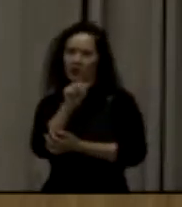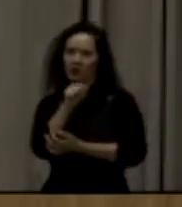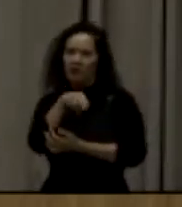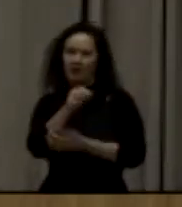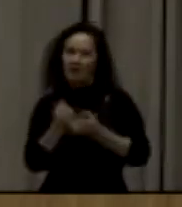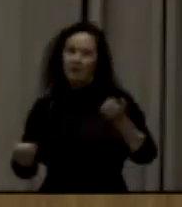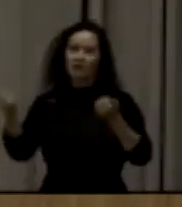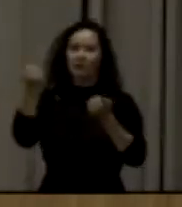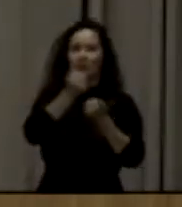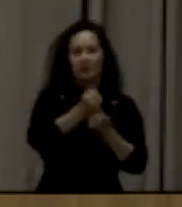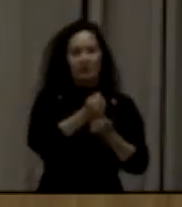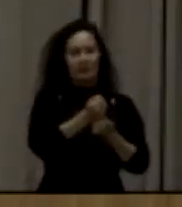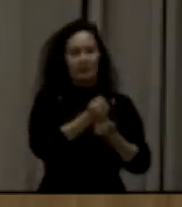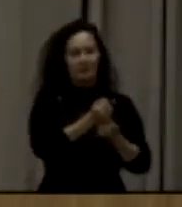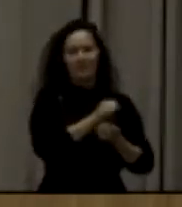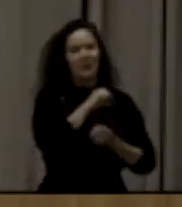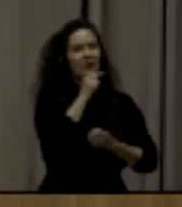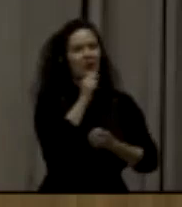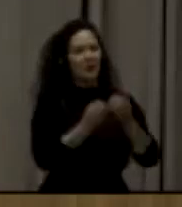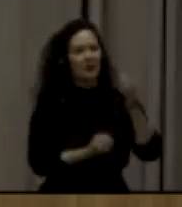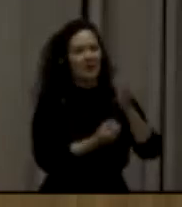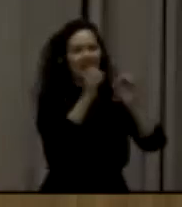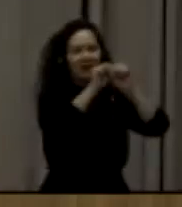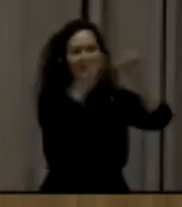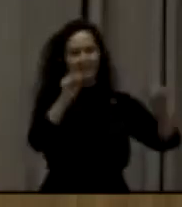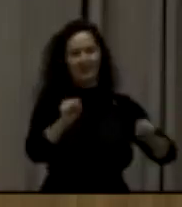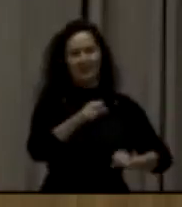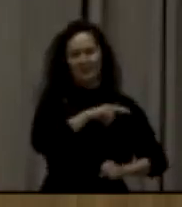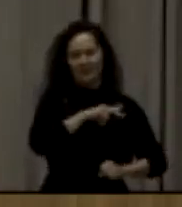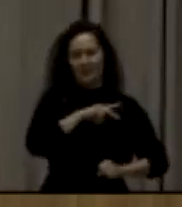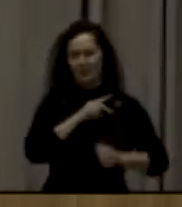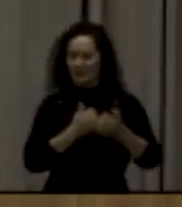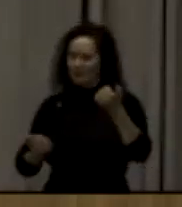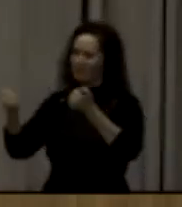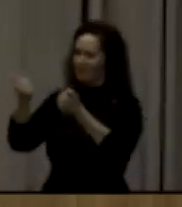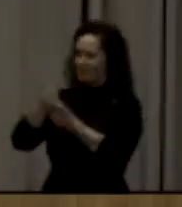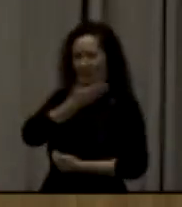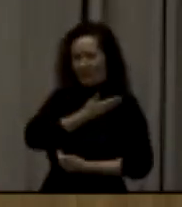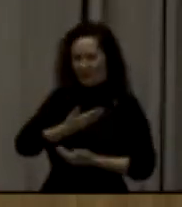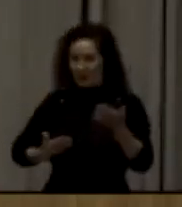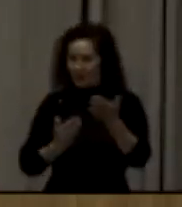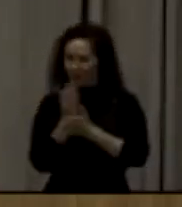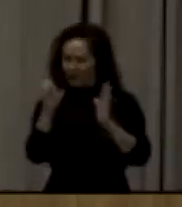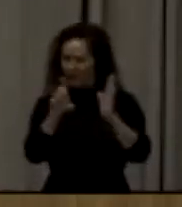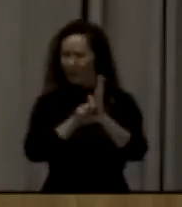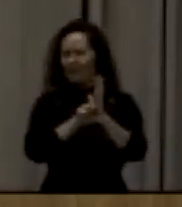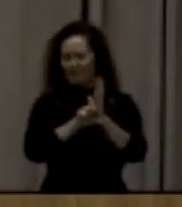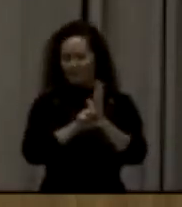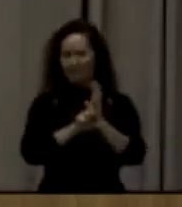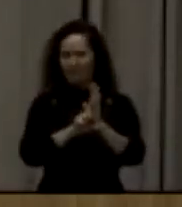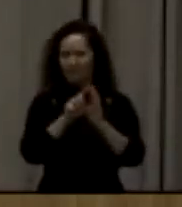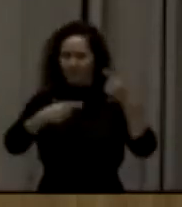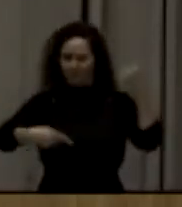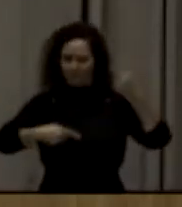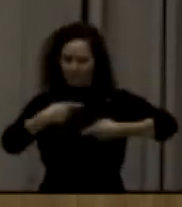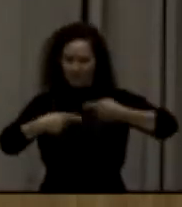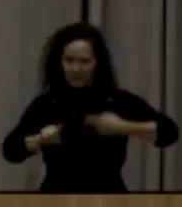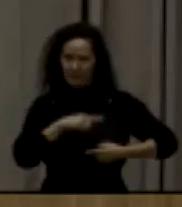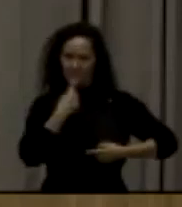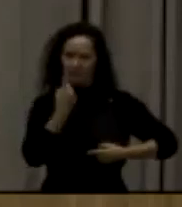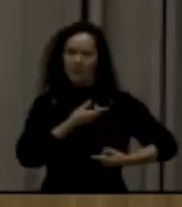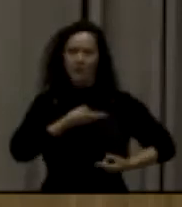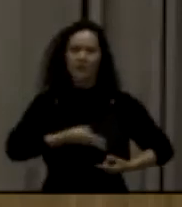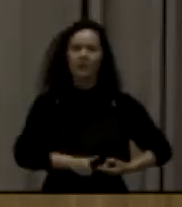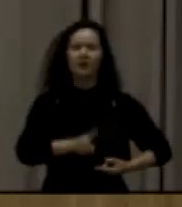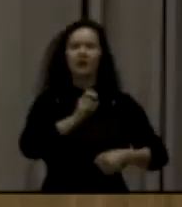de instaurar este sistema privado pero se se aprobó por ley Entonces ese es un debate que hemos venido dando donde se